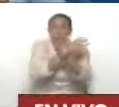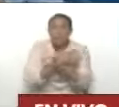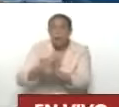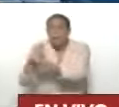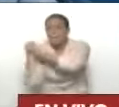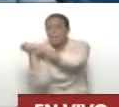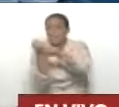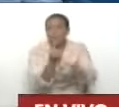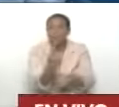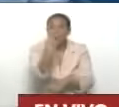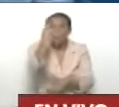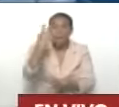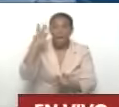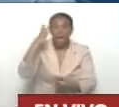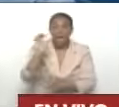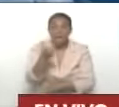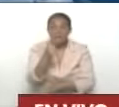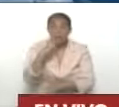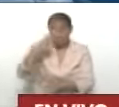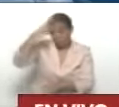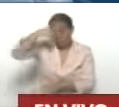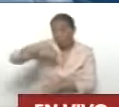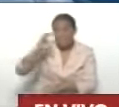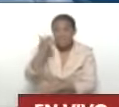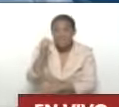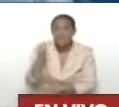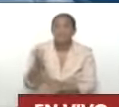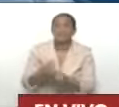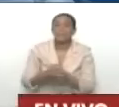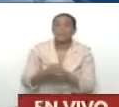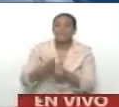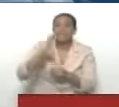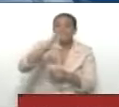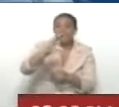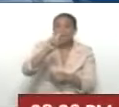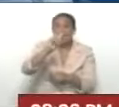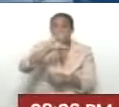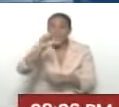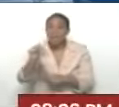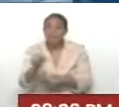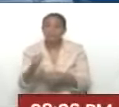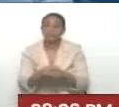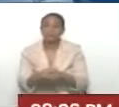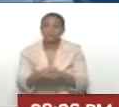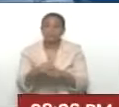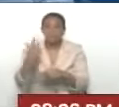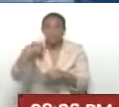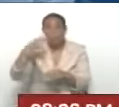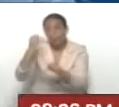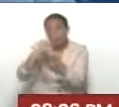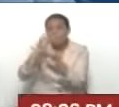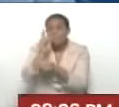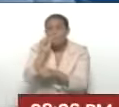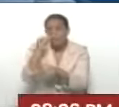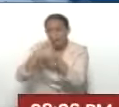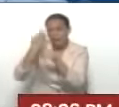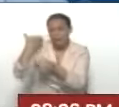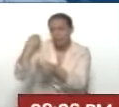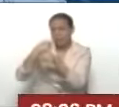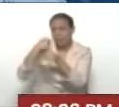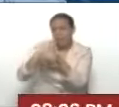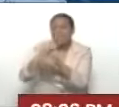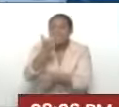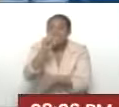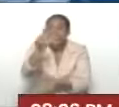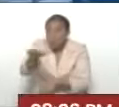organizado por primera vez 10 años para el equipo de la CBF, Corporación Venezolana de Fomento, donde mi papá trabajaba. 10